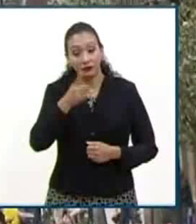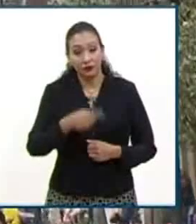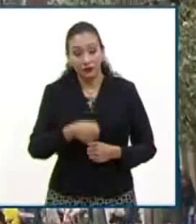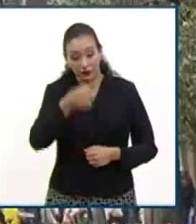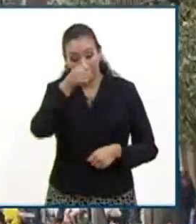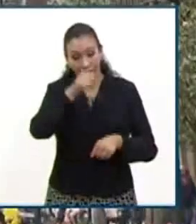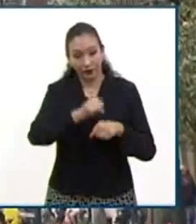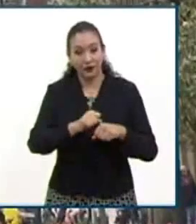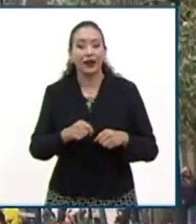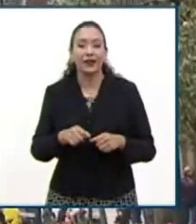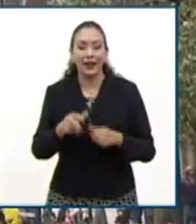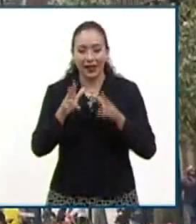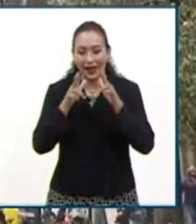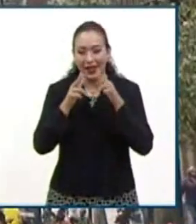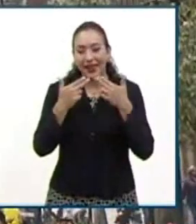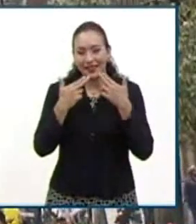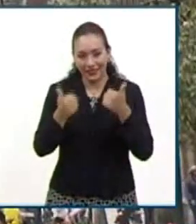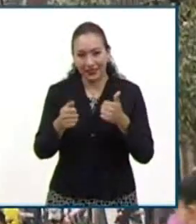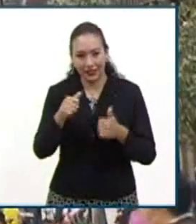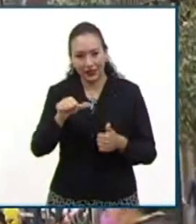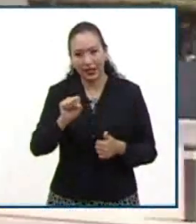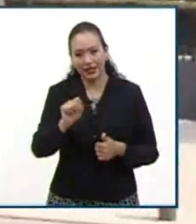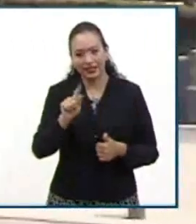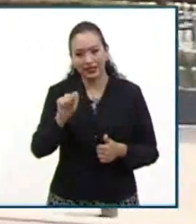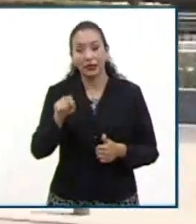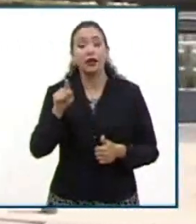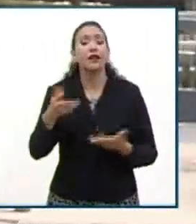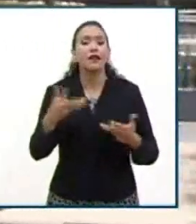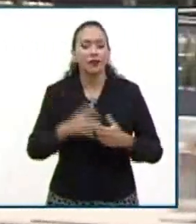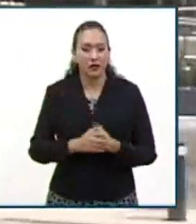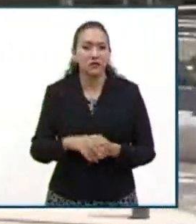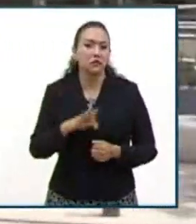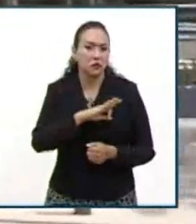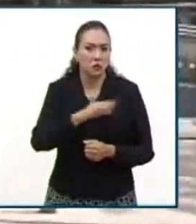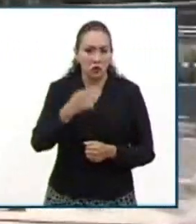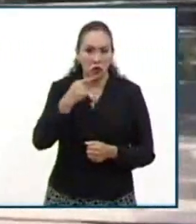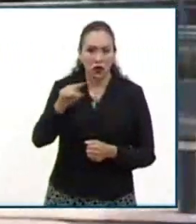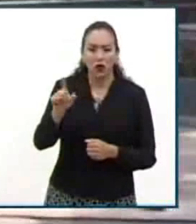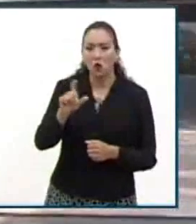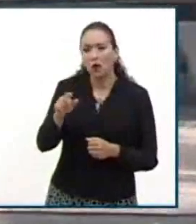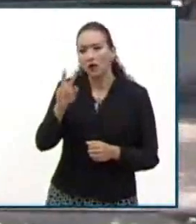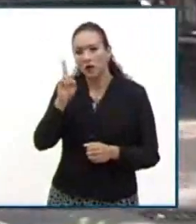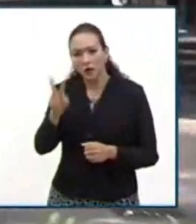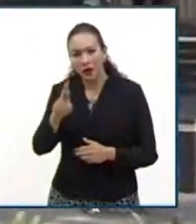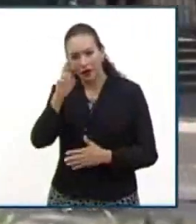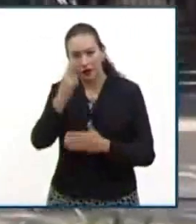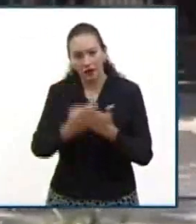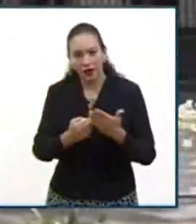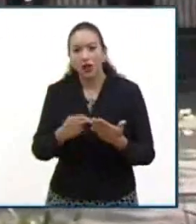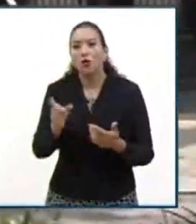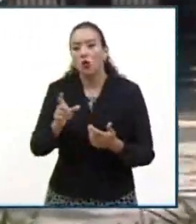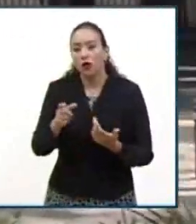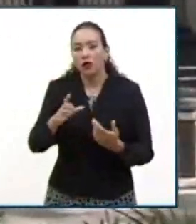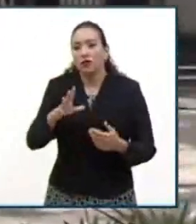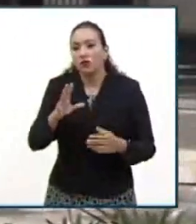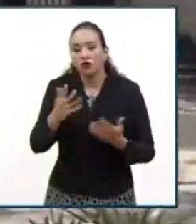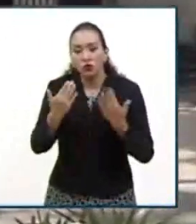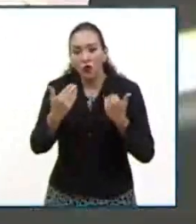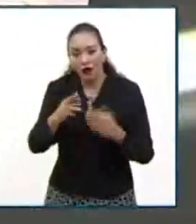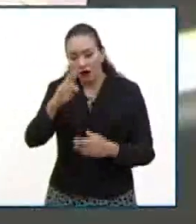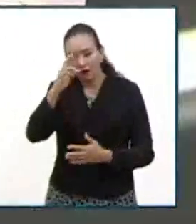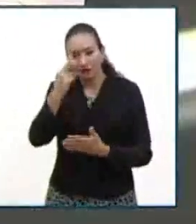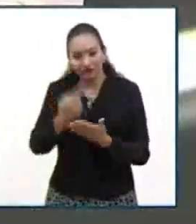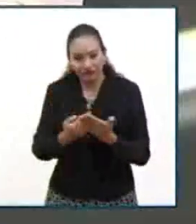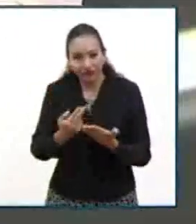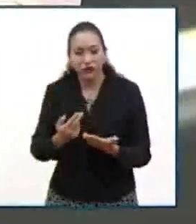Secretaría de Hacienda tiene legitimación para promover amparo indirecto contra el acto que confirma el no ejercicio de la acción penal por